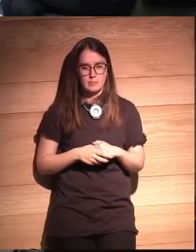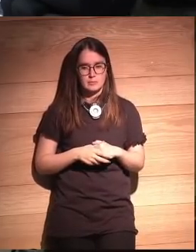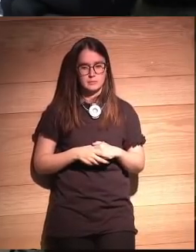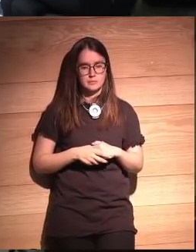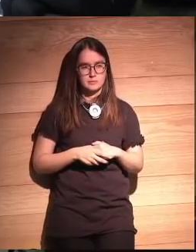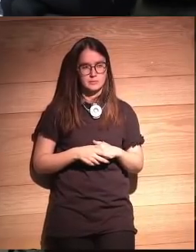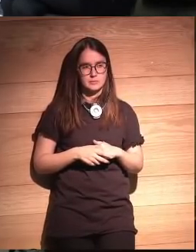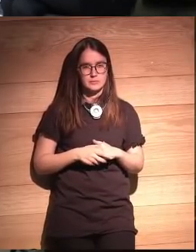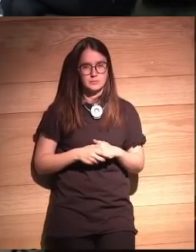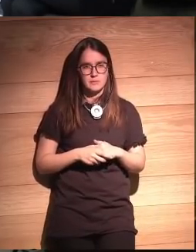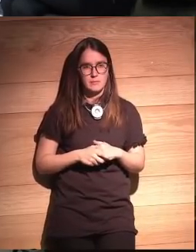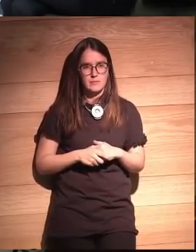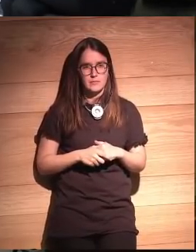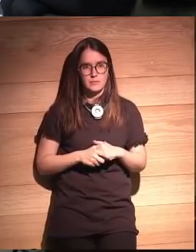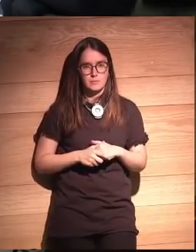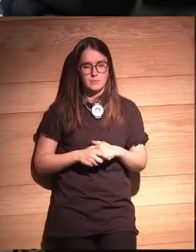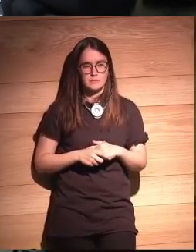don't know about